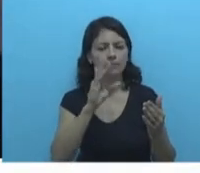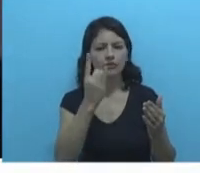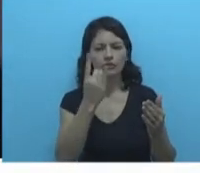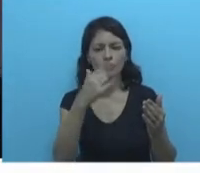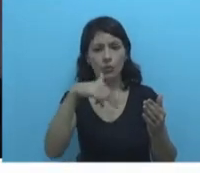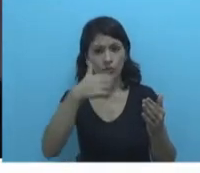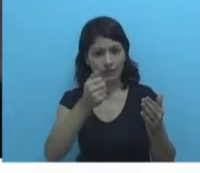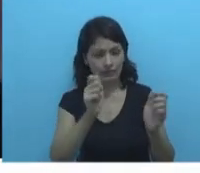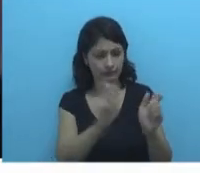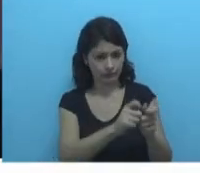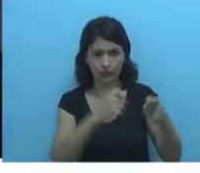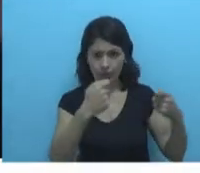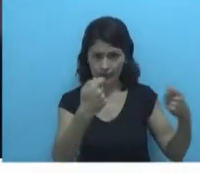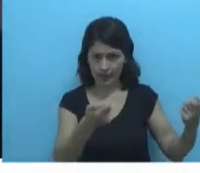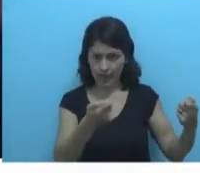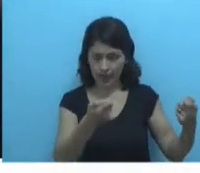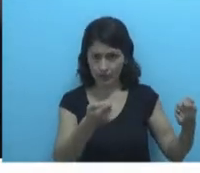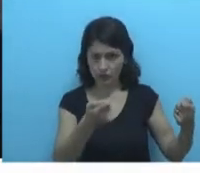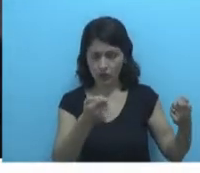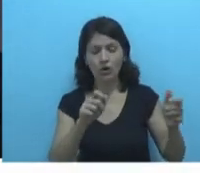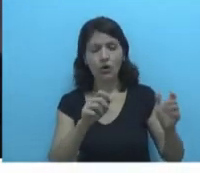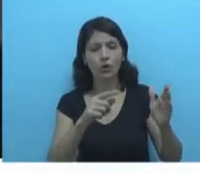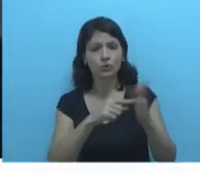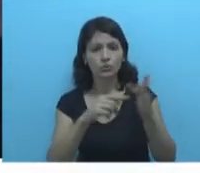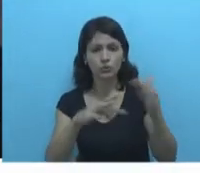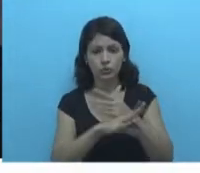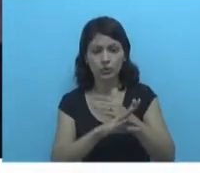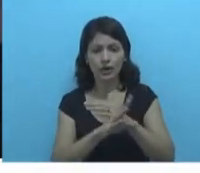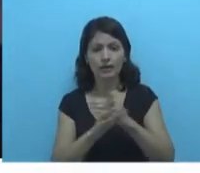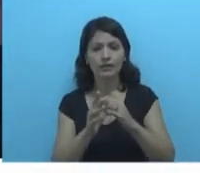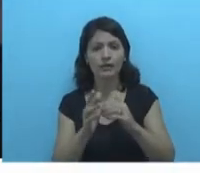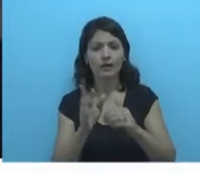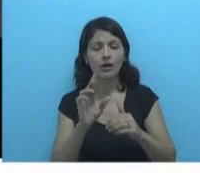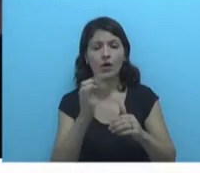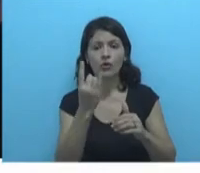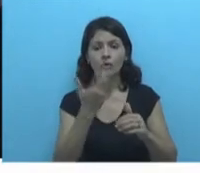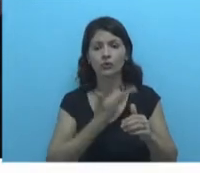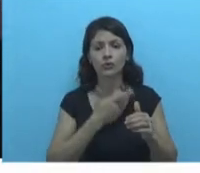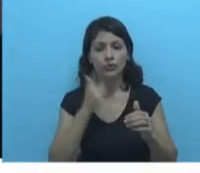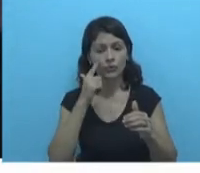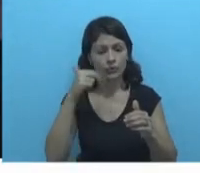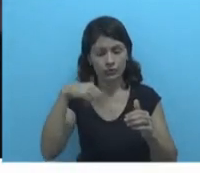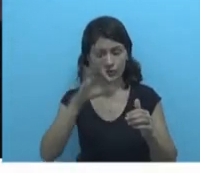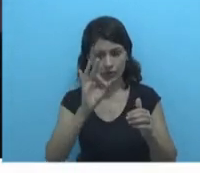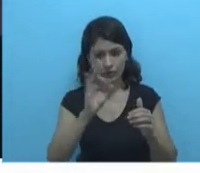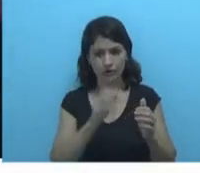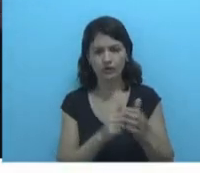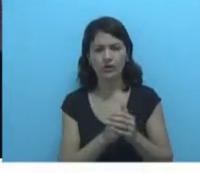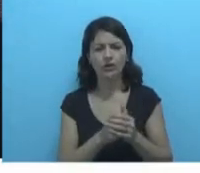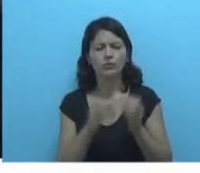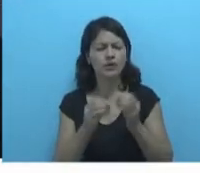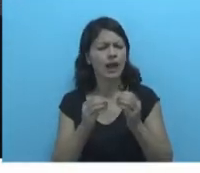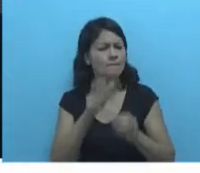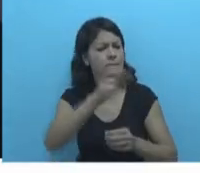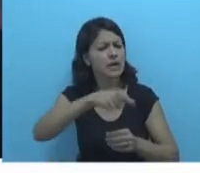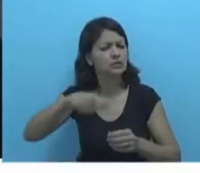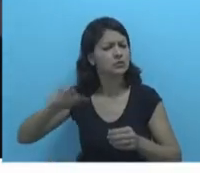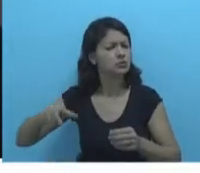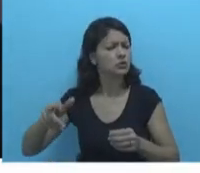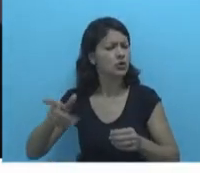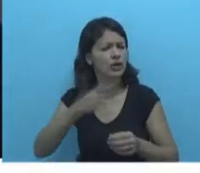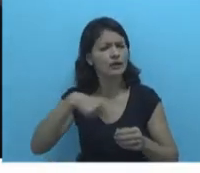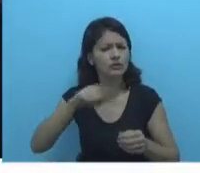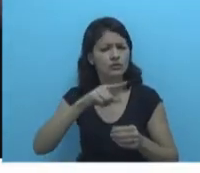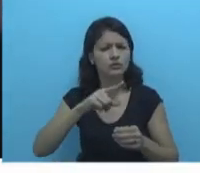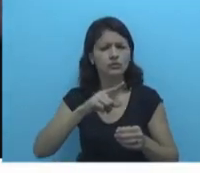que es un diario, porque toda la comunidad de Rufino tiene todas las preocupaciones que tenemos todos en todos